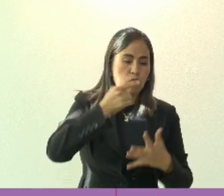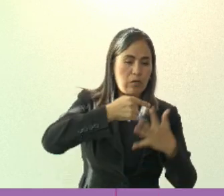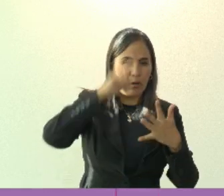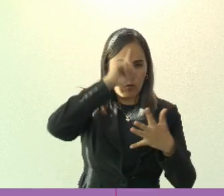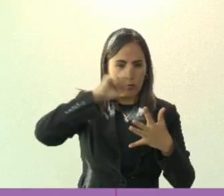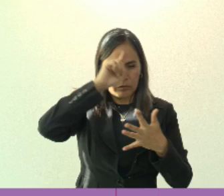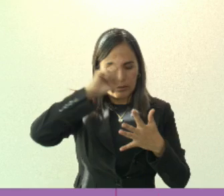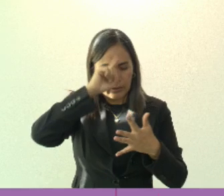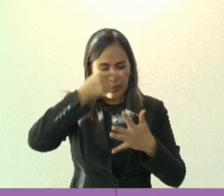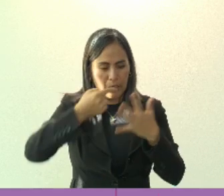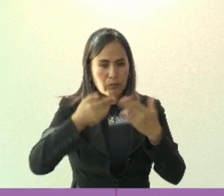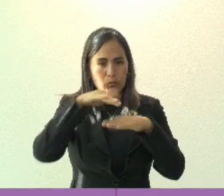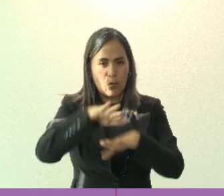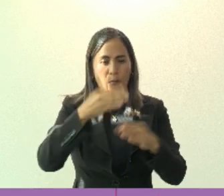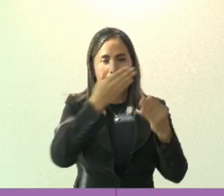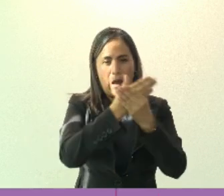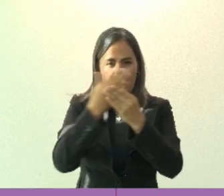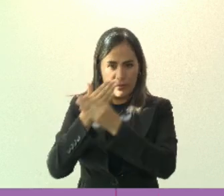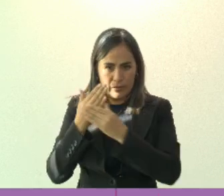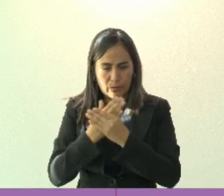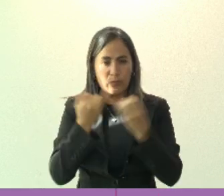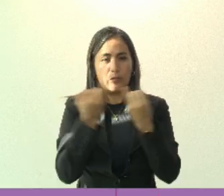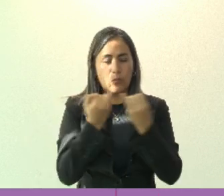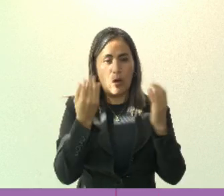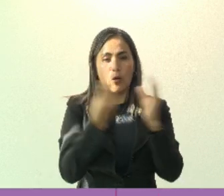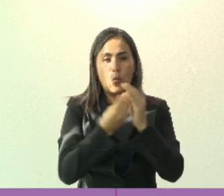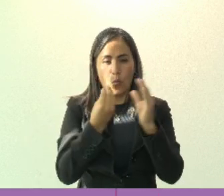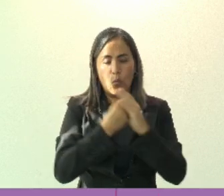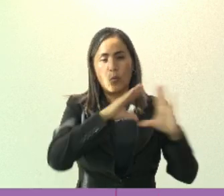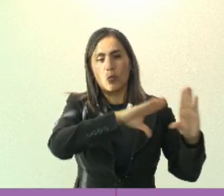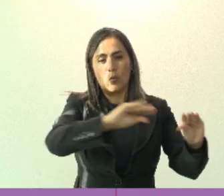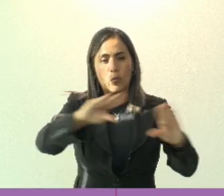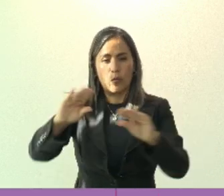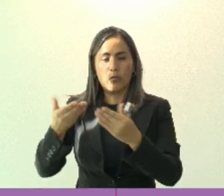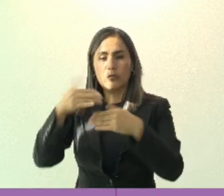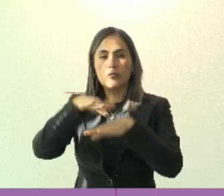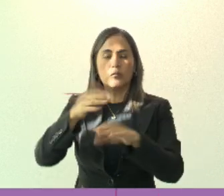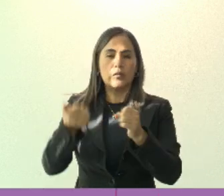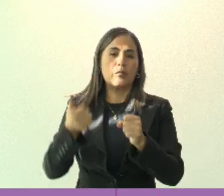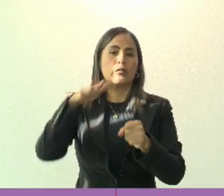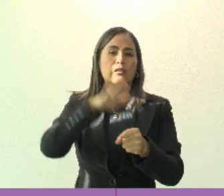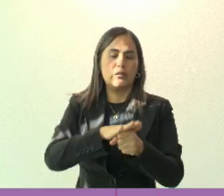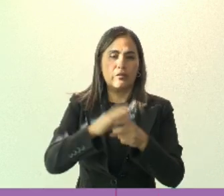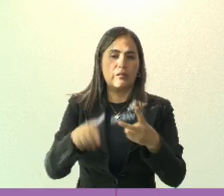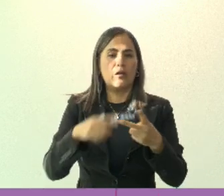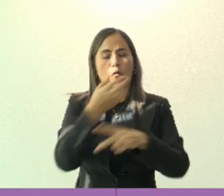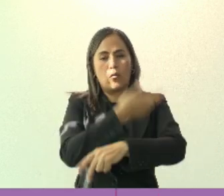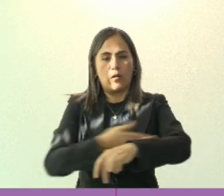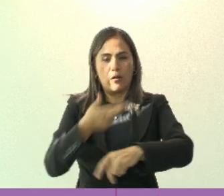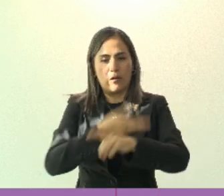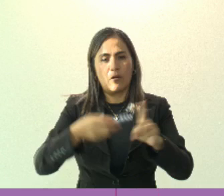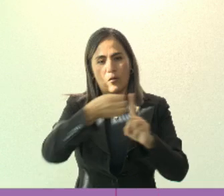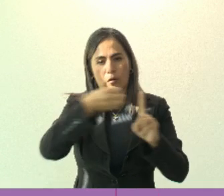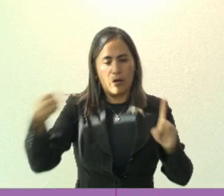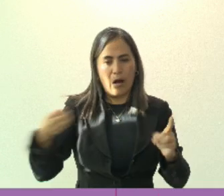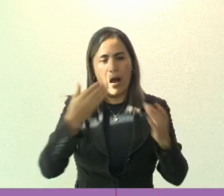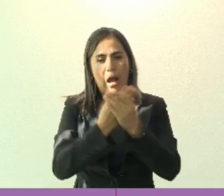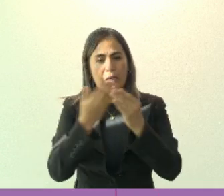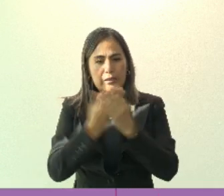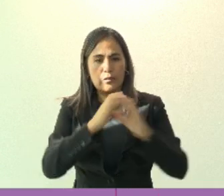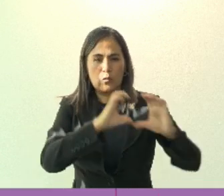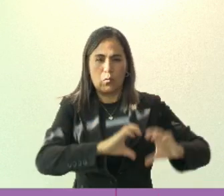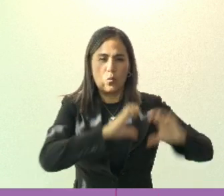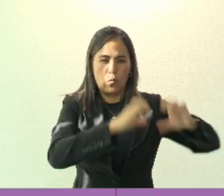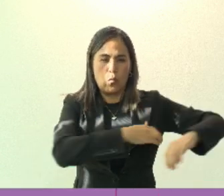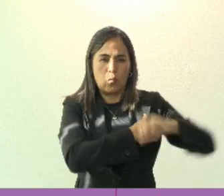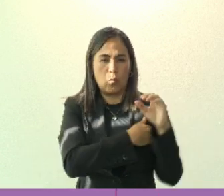materia de archivos y ha impartido cursos de capacitación sobre administración, organización y conservación de archivos.